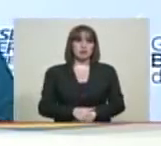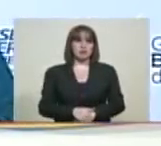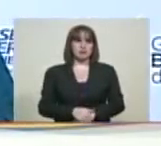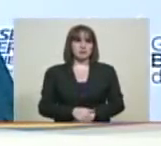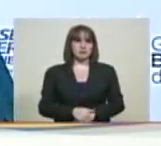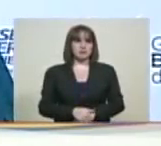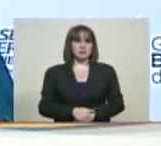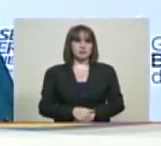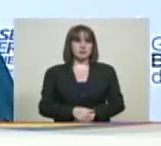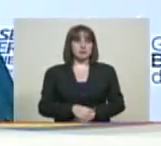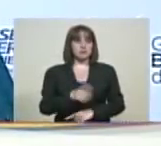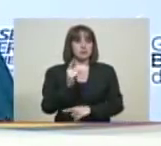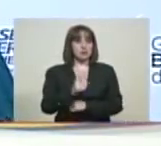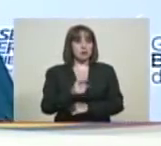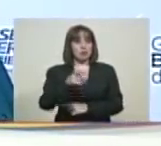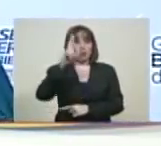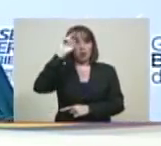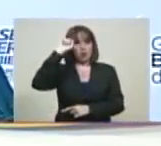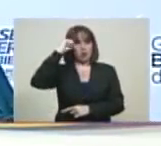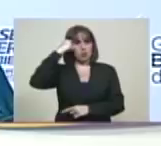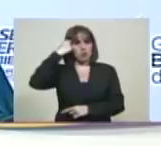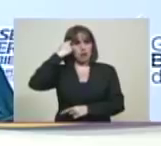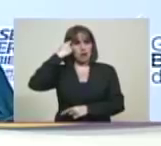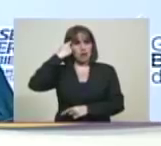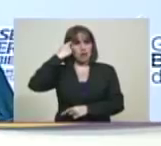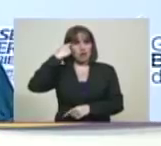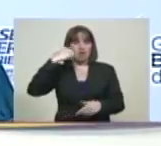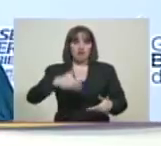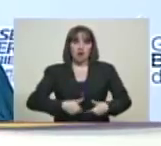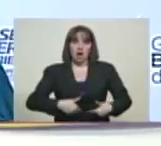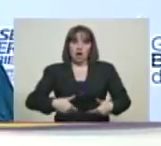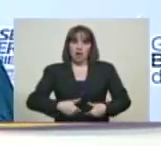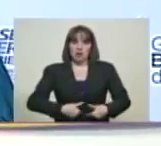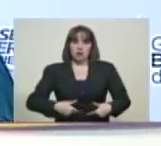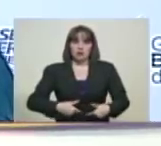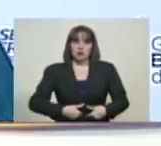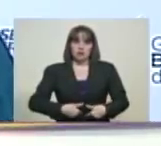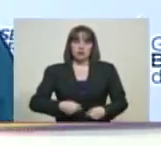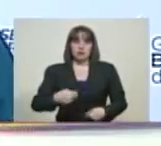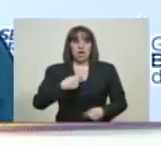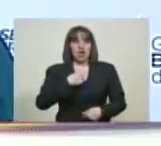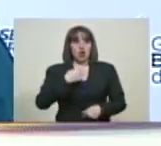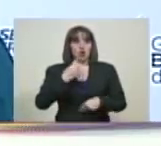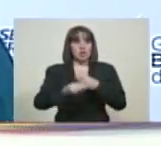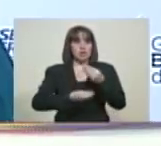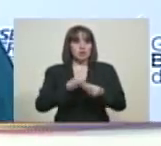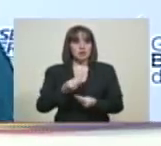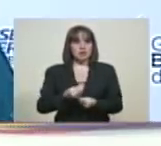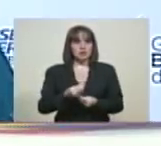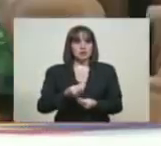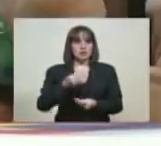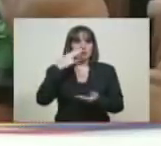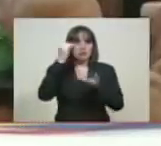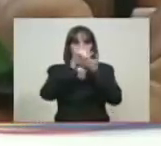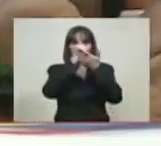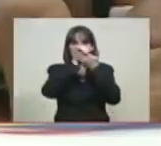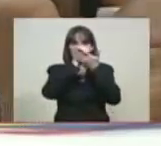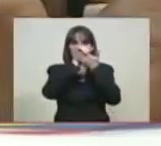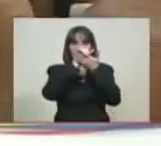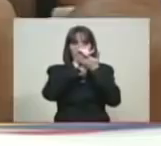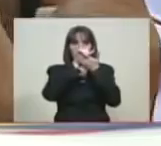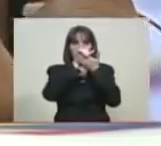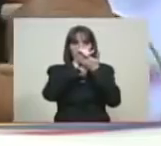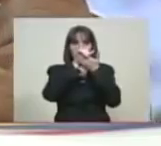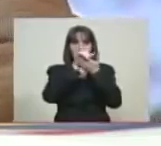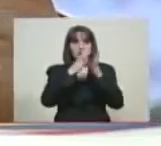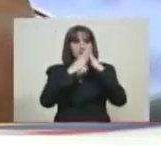no está de más recordar aquí todos los esfuerzos que hice que ustedes fueron testigos para que el 20 de mayo acudiera